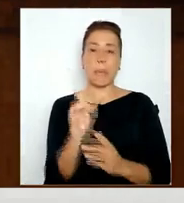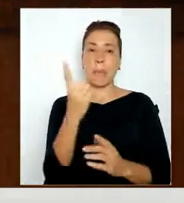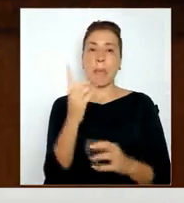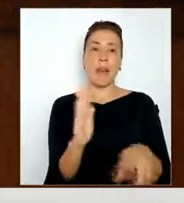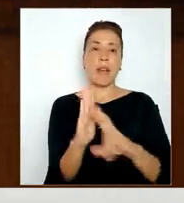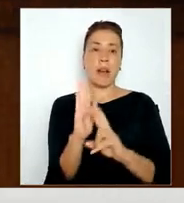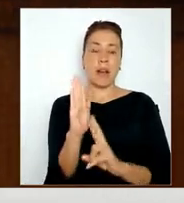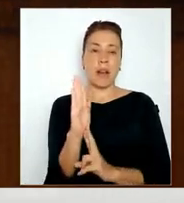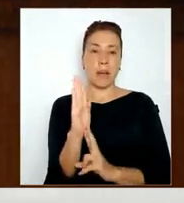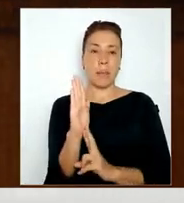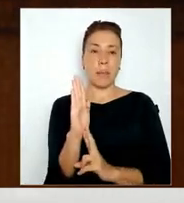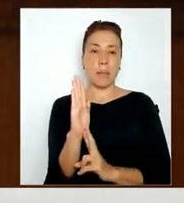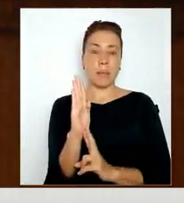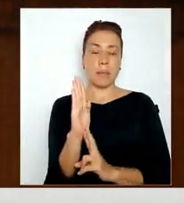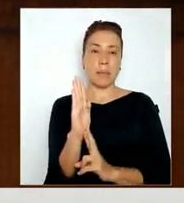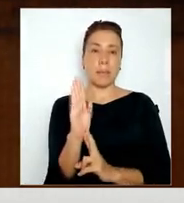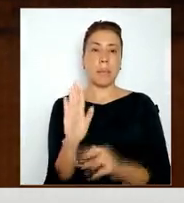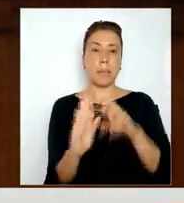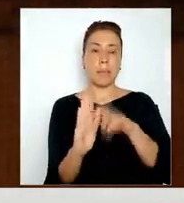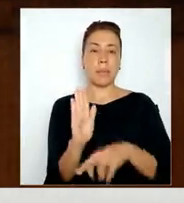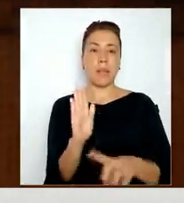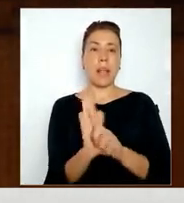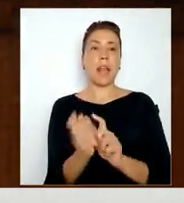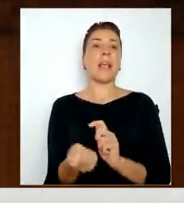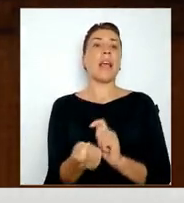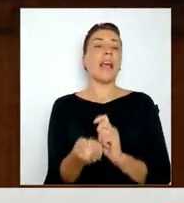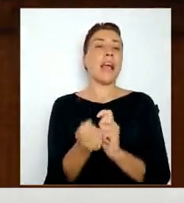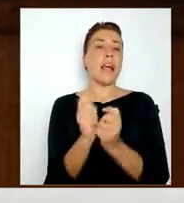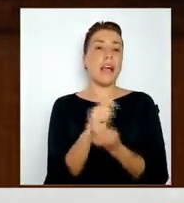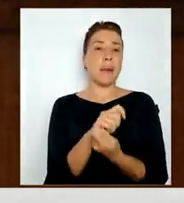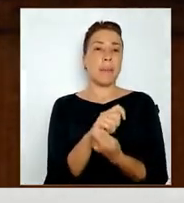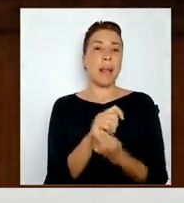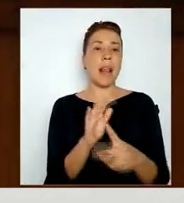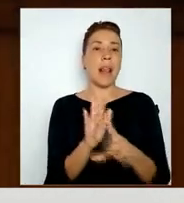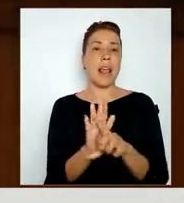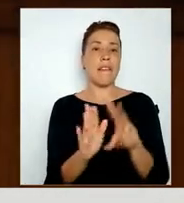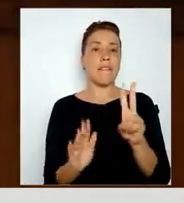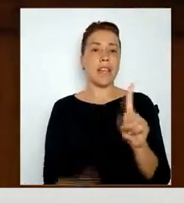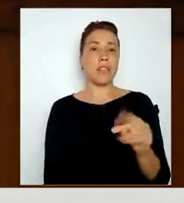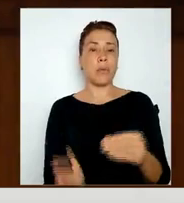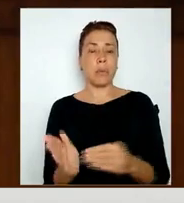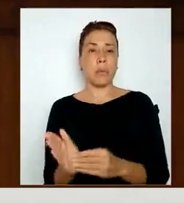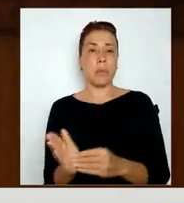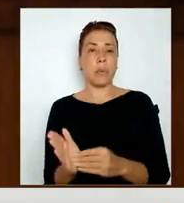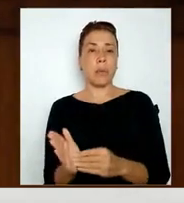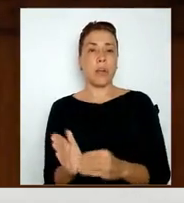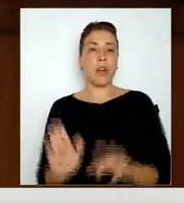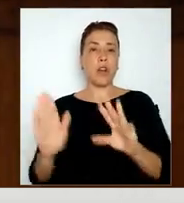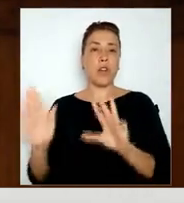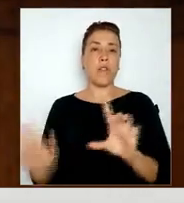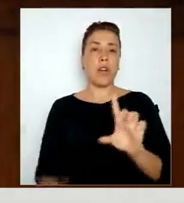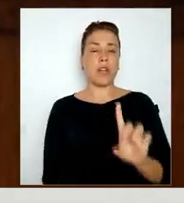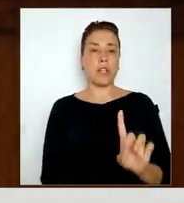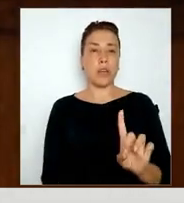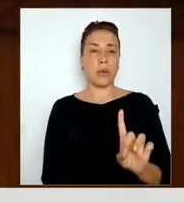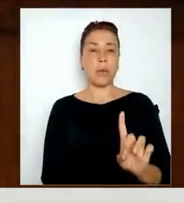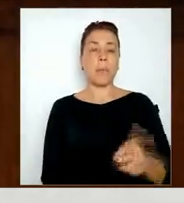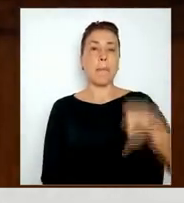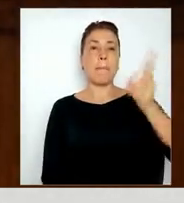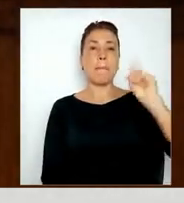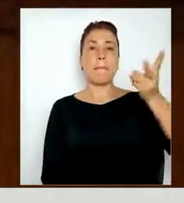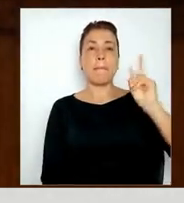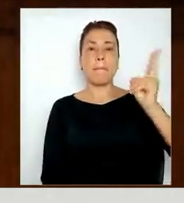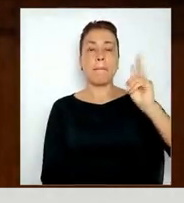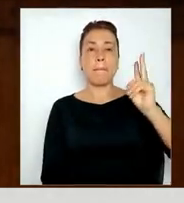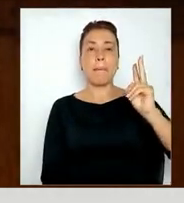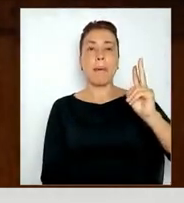el proyecto de ley que modifica la ley número 21.091 para prohibir que la rendición de